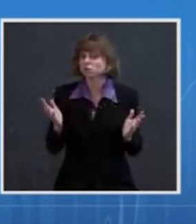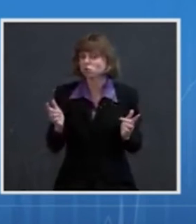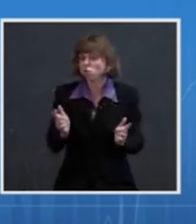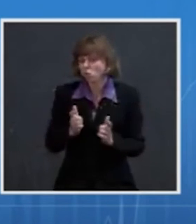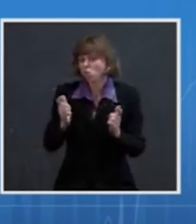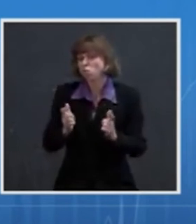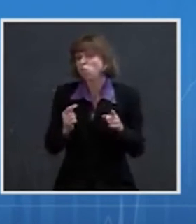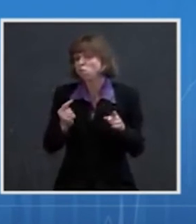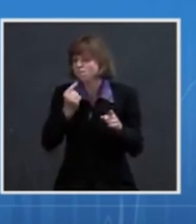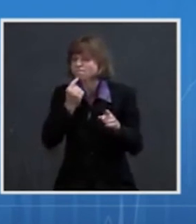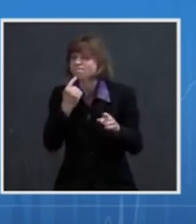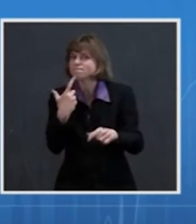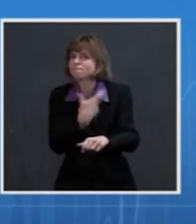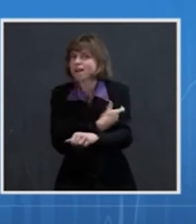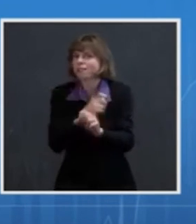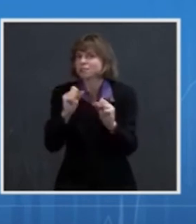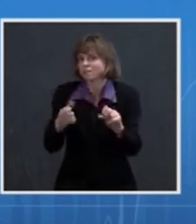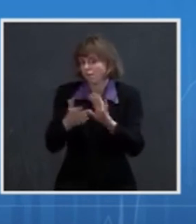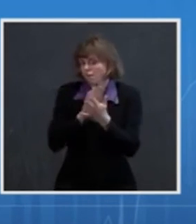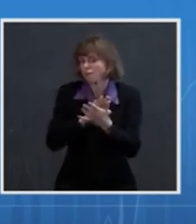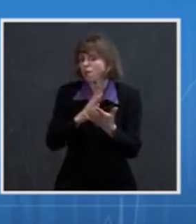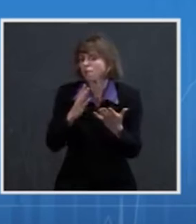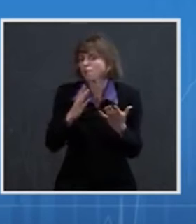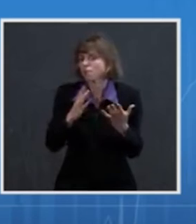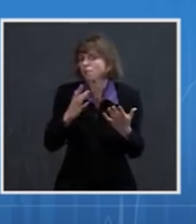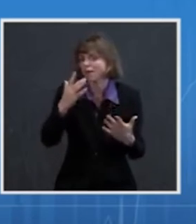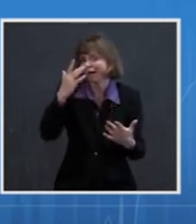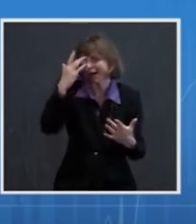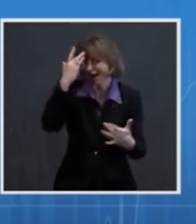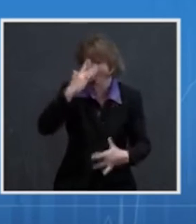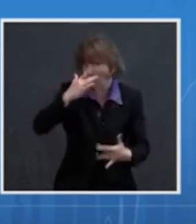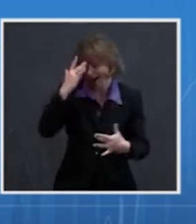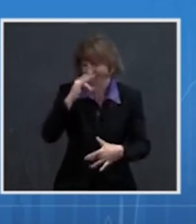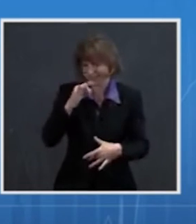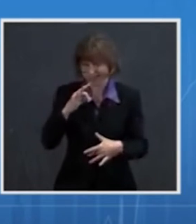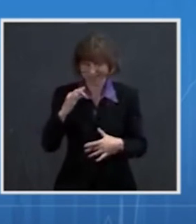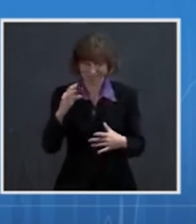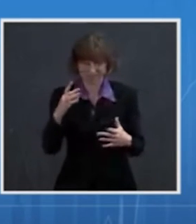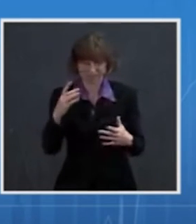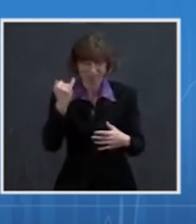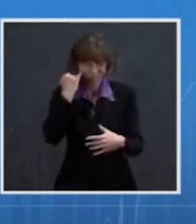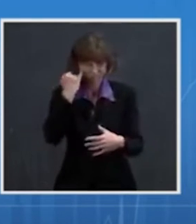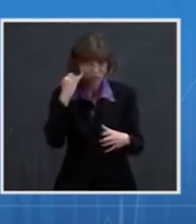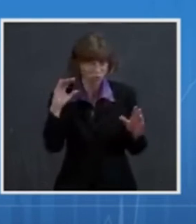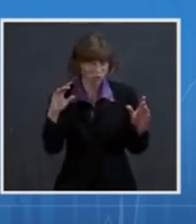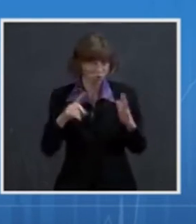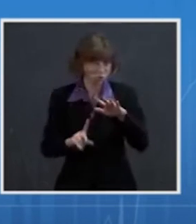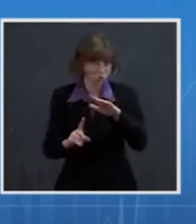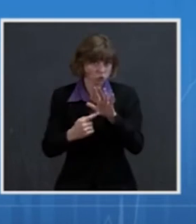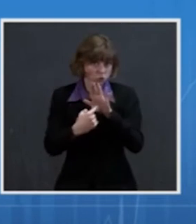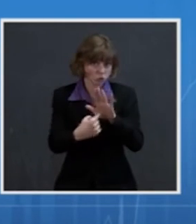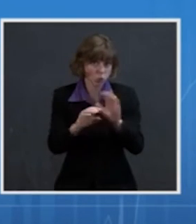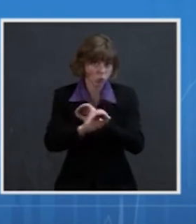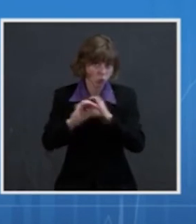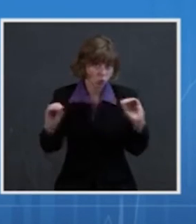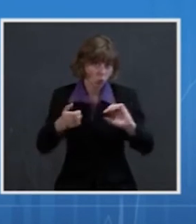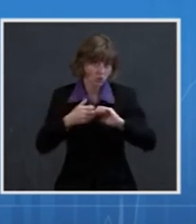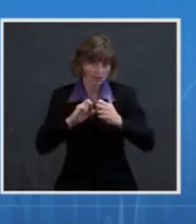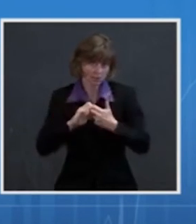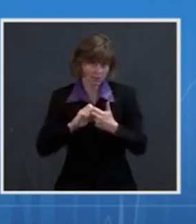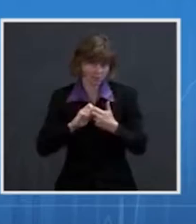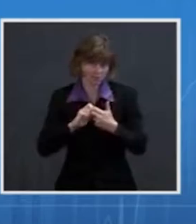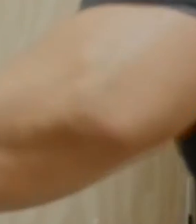o asintomática y potencialmente incluso transmitan el virus a otras personas que no estén vacunadas de hecho la doctora wilensky